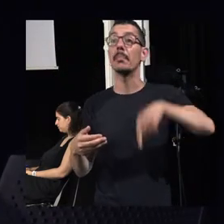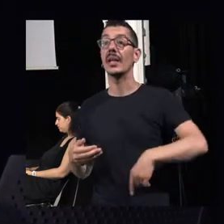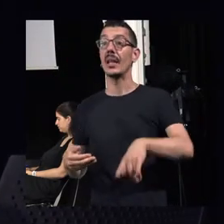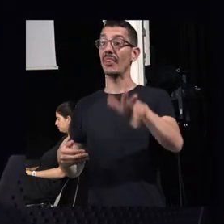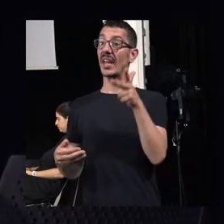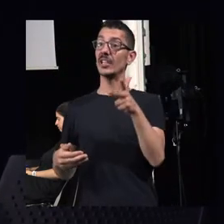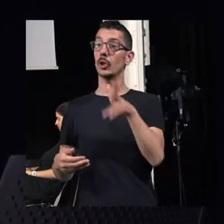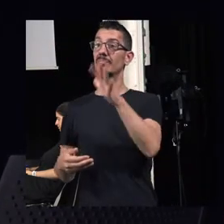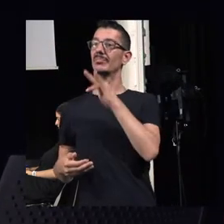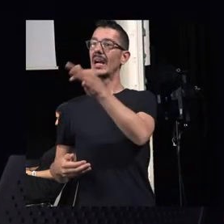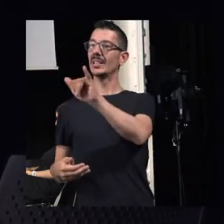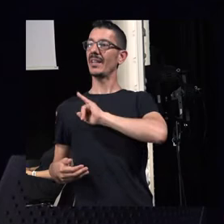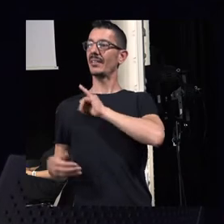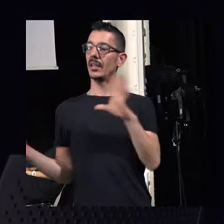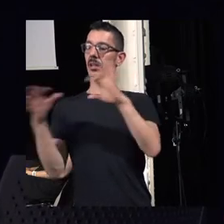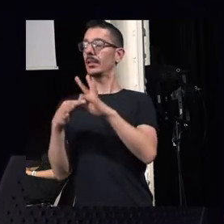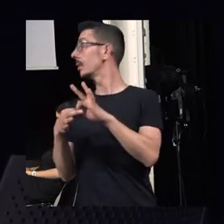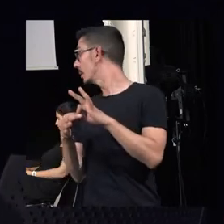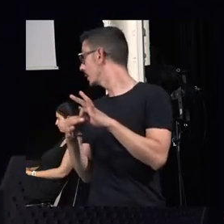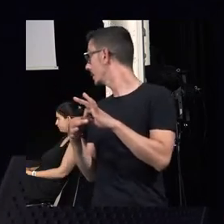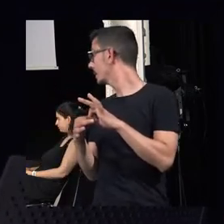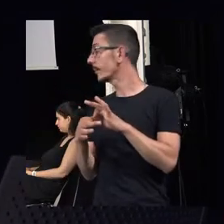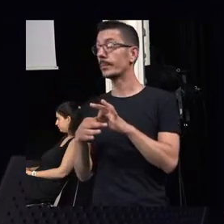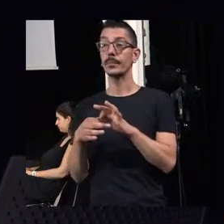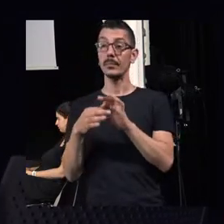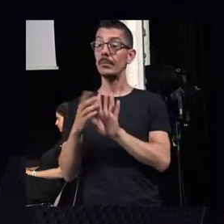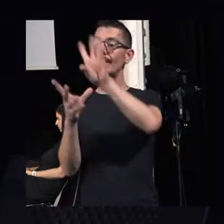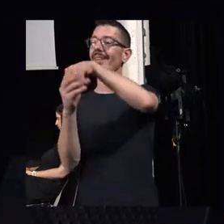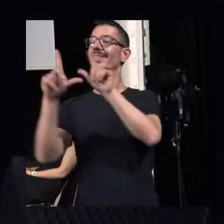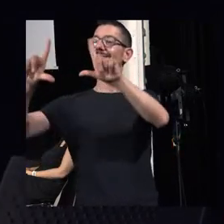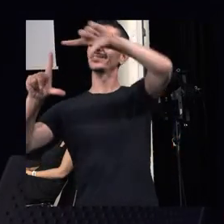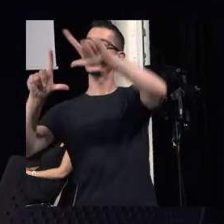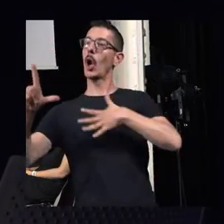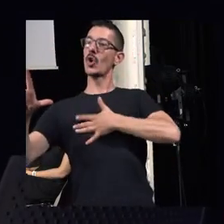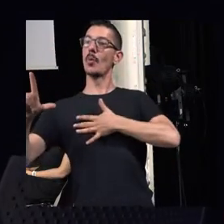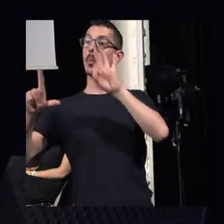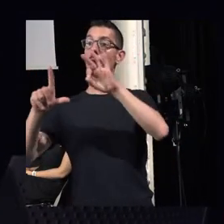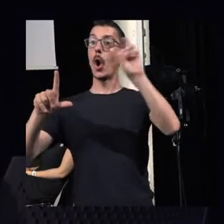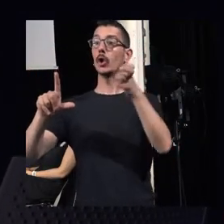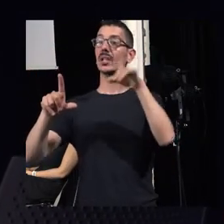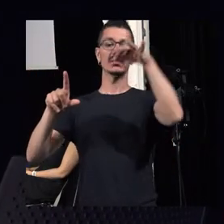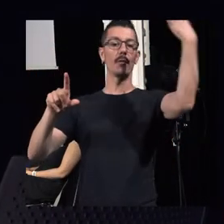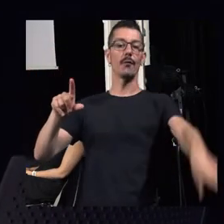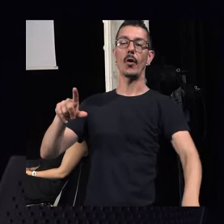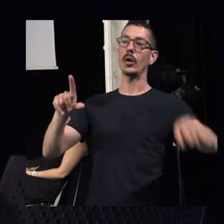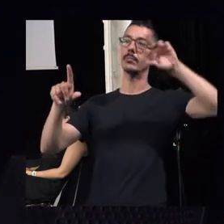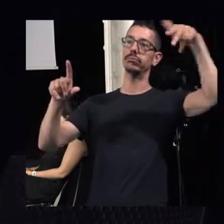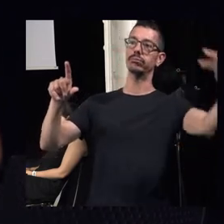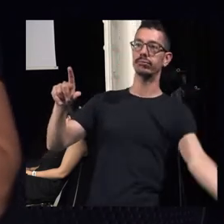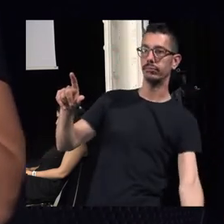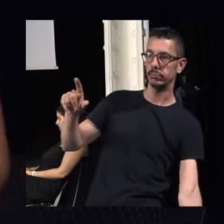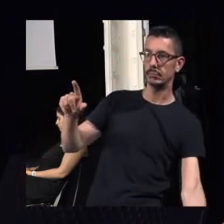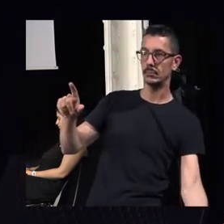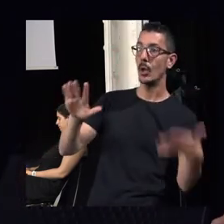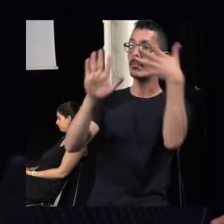identidades hace que haya gente aquí y que haya gente que se caiga por aquí, por el borde, ¿no? Que se caiga del otro lado,